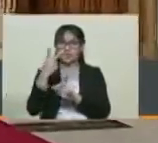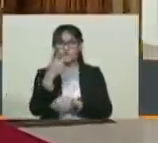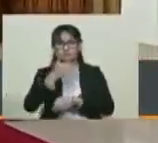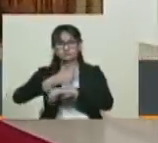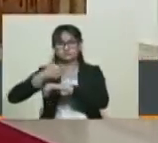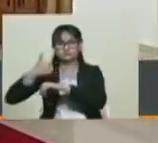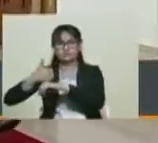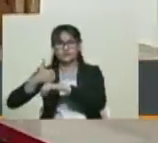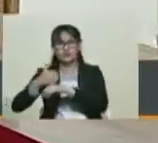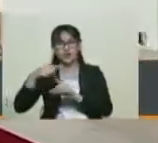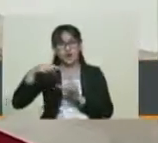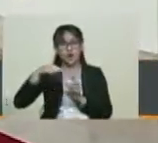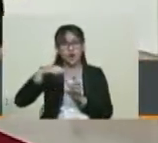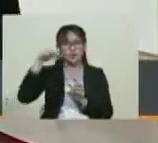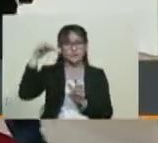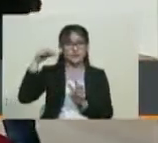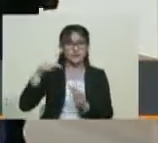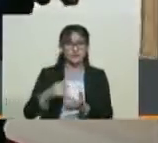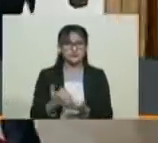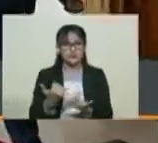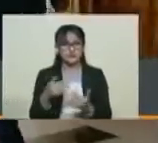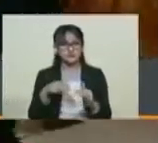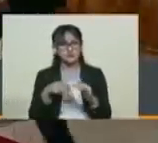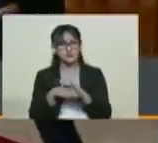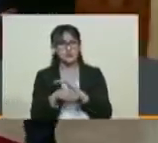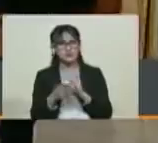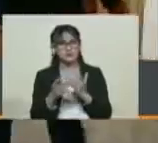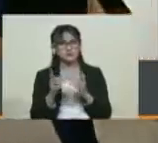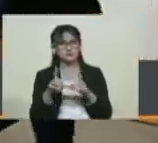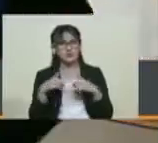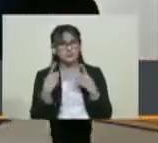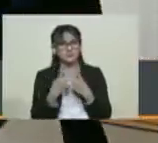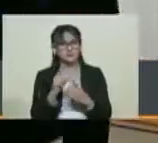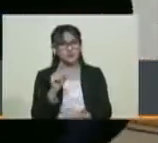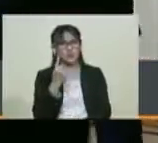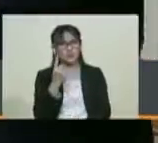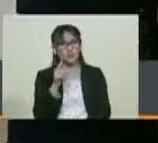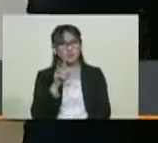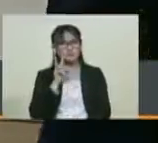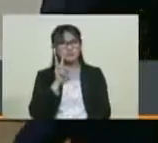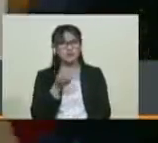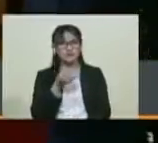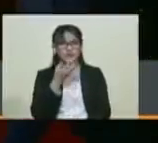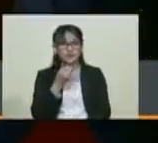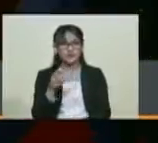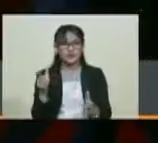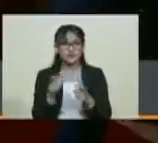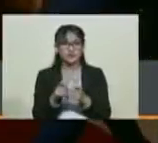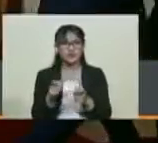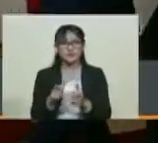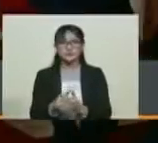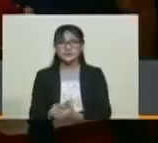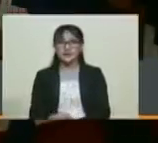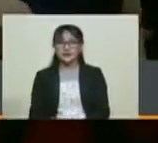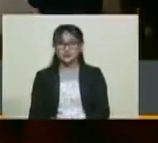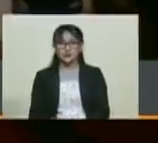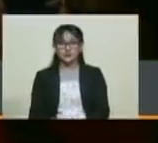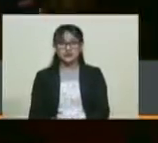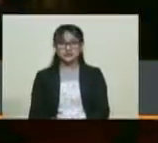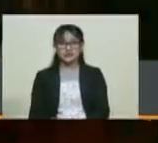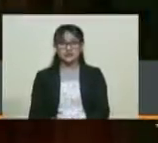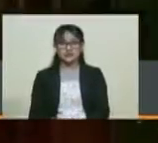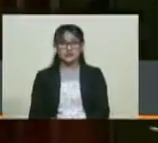del partido COPEI. Ya están a la entrada de lo que será el despacho número uno del Palacio de Gobiernos para reunirse con el presidente